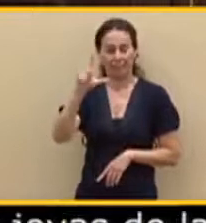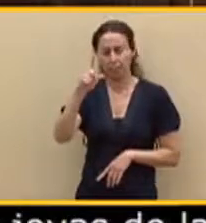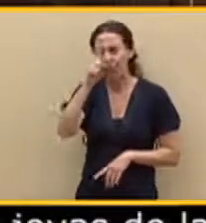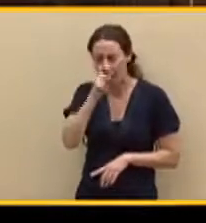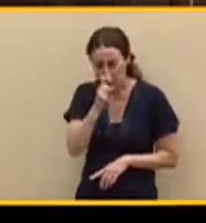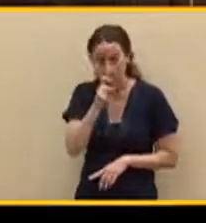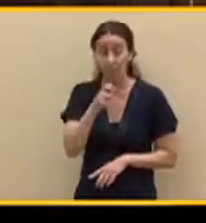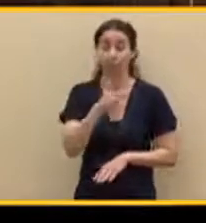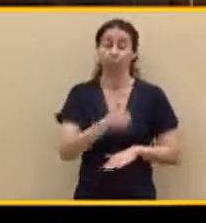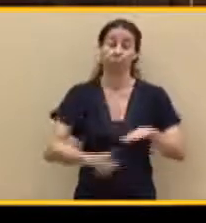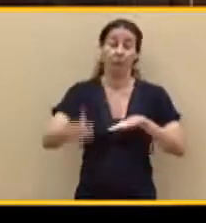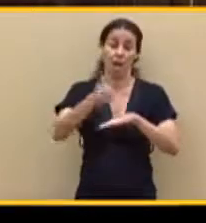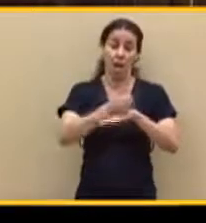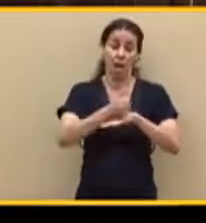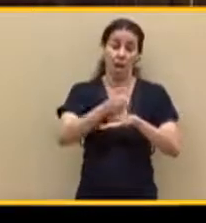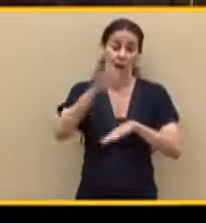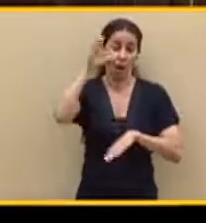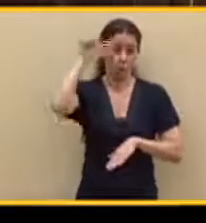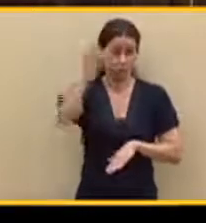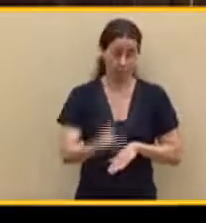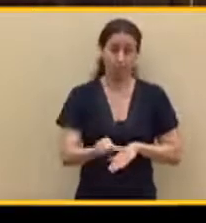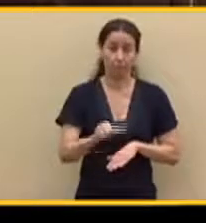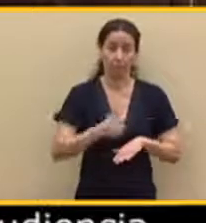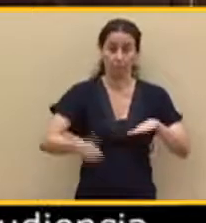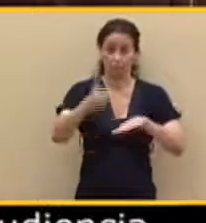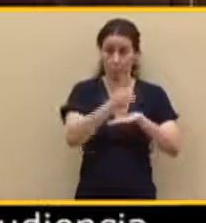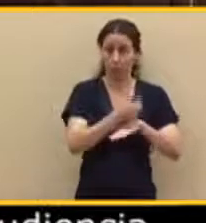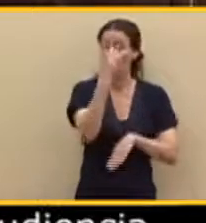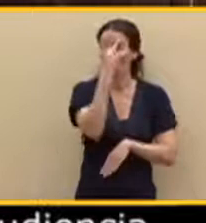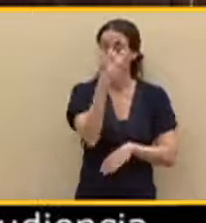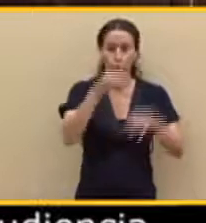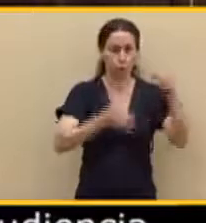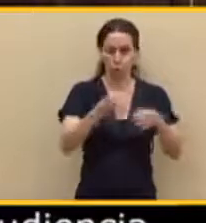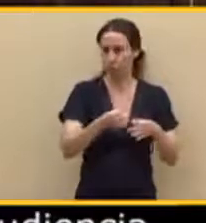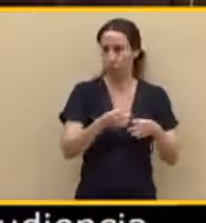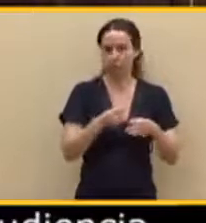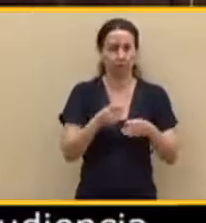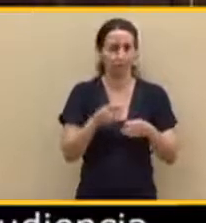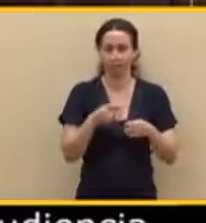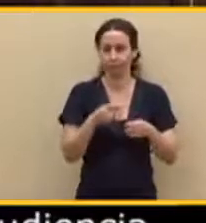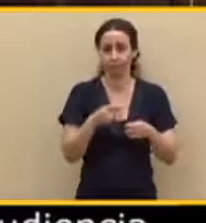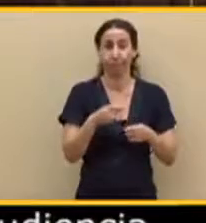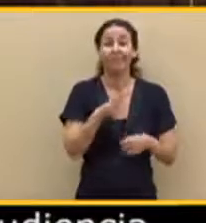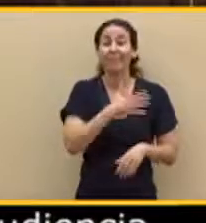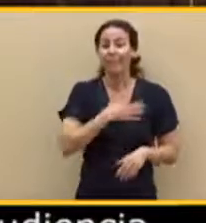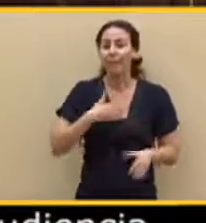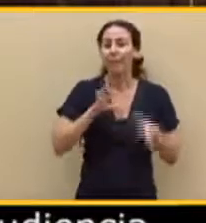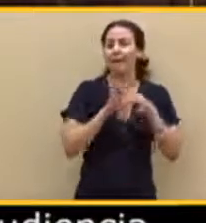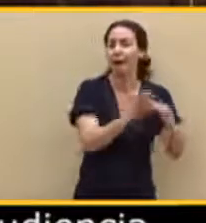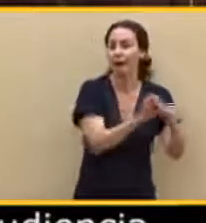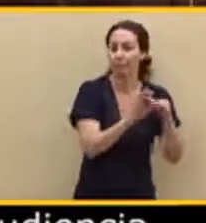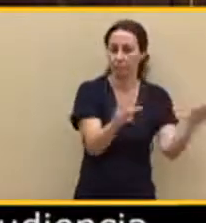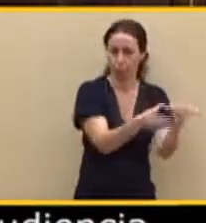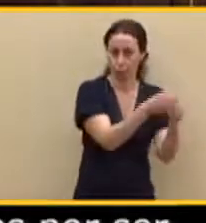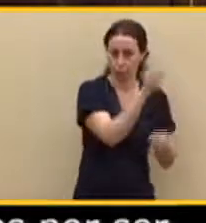Nacional tuvo que apartar del caso a 2 jueces, a López y a Espejel, por ser jueces afines a ustedes, señorías, en una